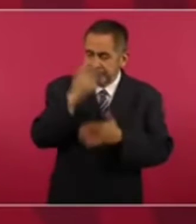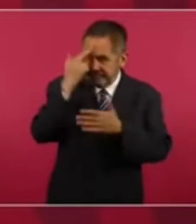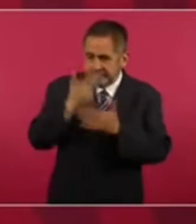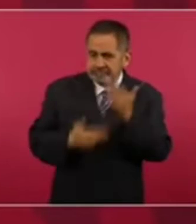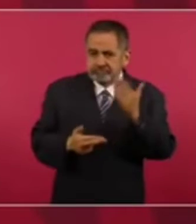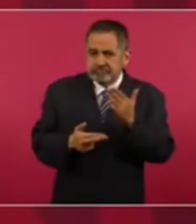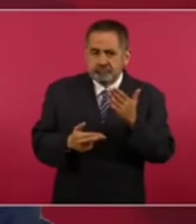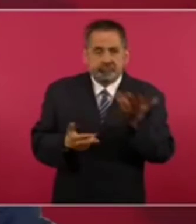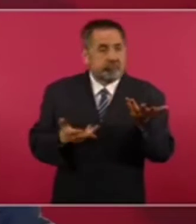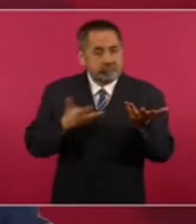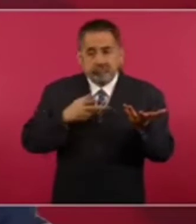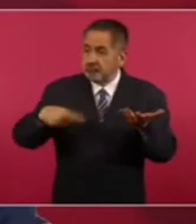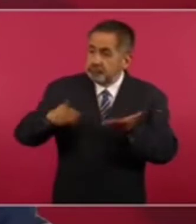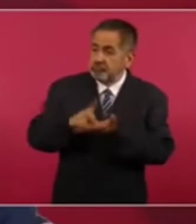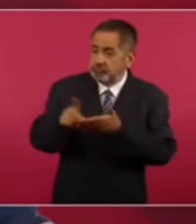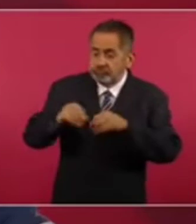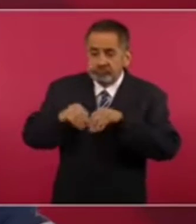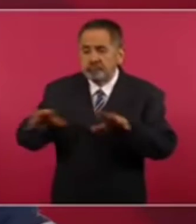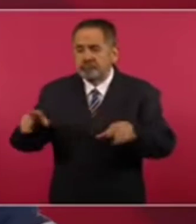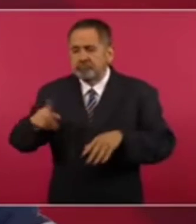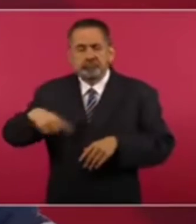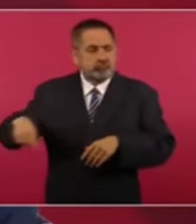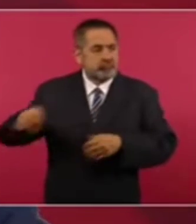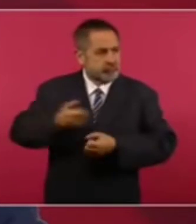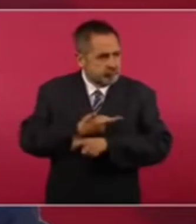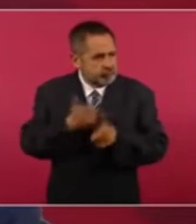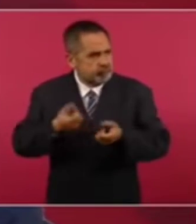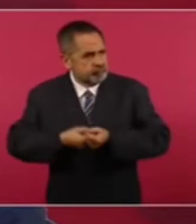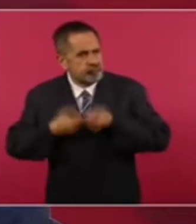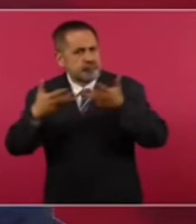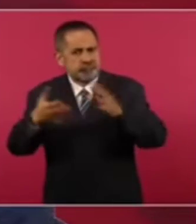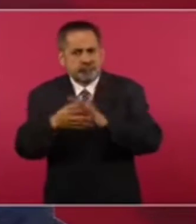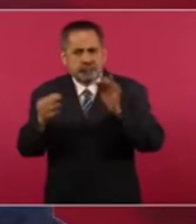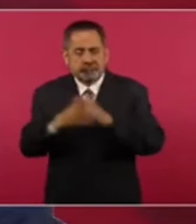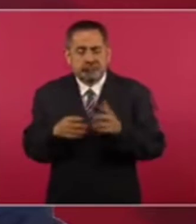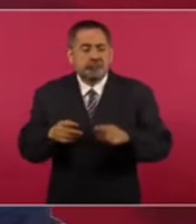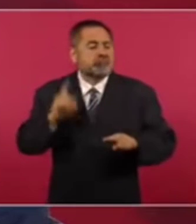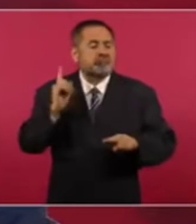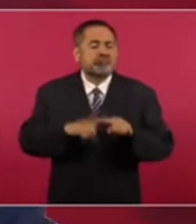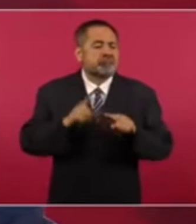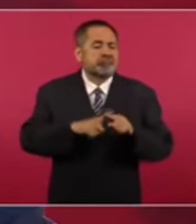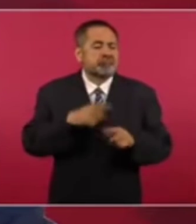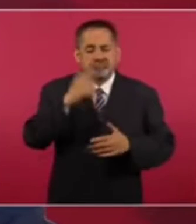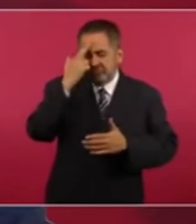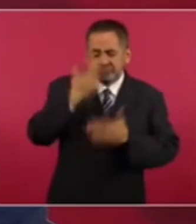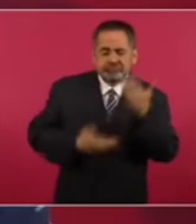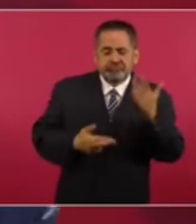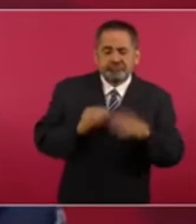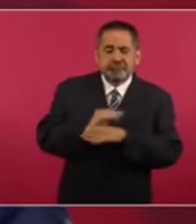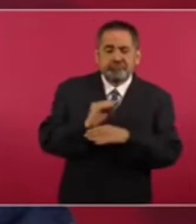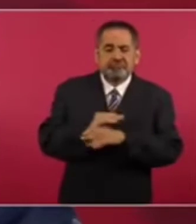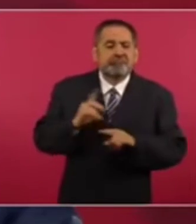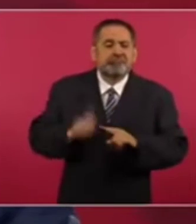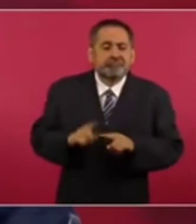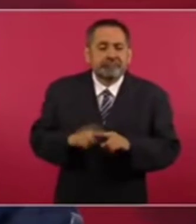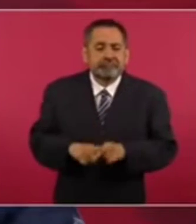a la manifestación, a la expresión de las ideas en libertad, pues